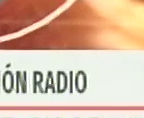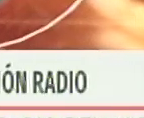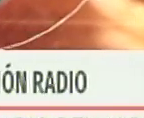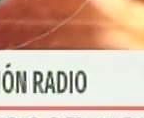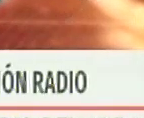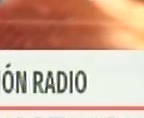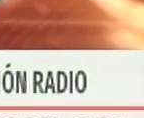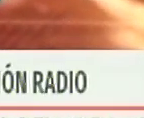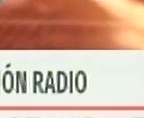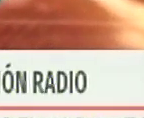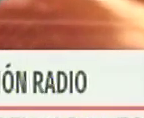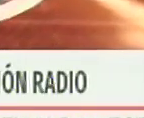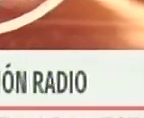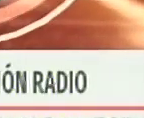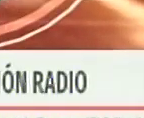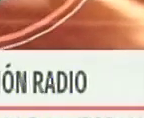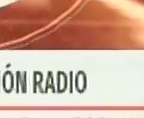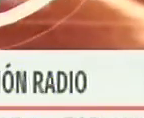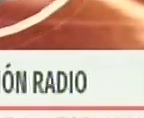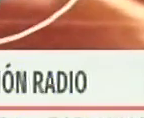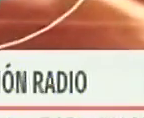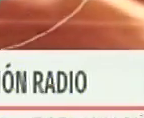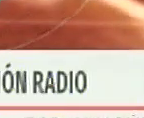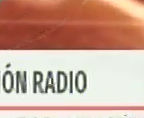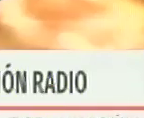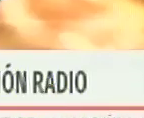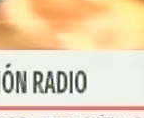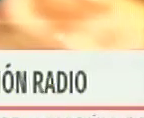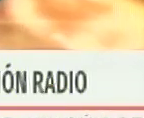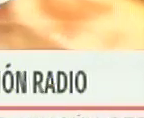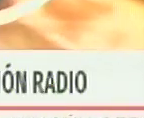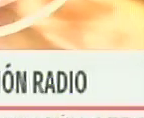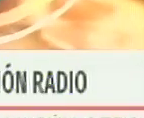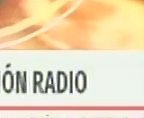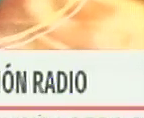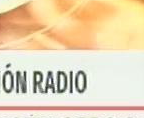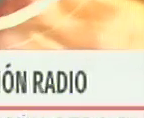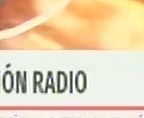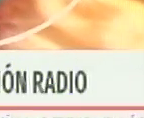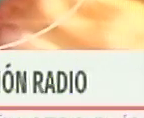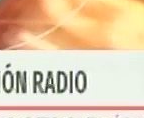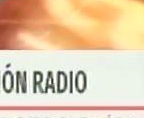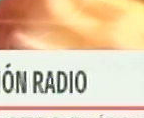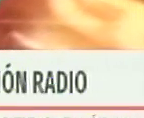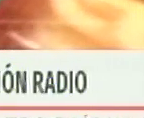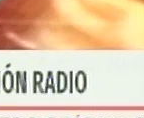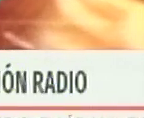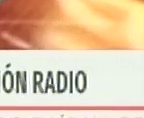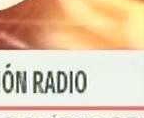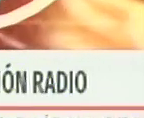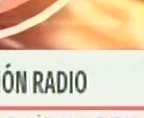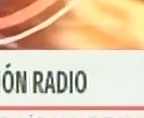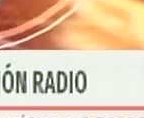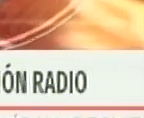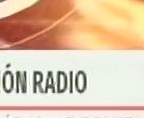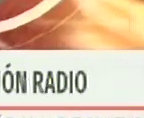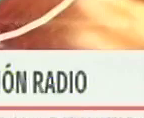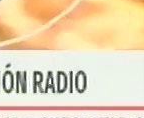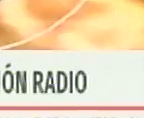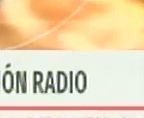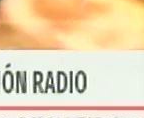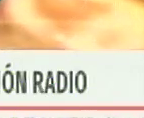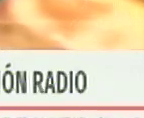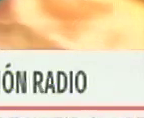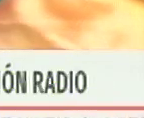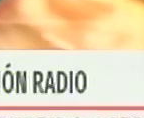conmemorando Batalla de Boyacá. Hay que revisar la historia para que se sepa de qué estamos hechos. Y yo entiendo tu preocupación como venezolana. Yo también me